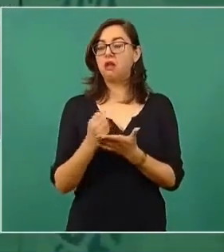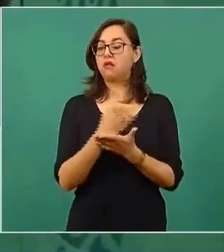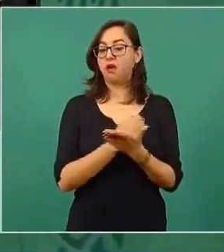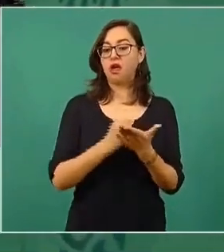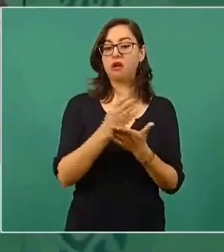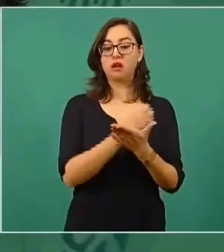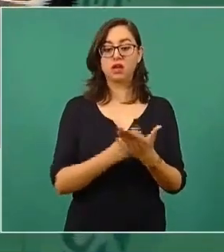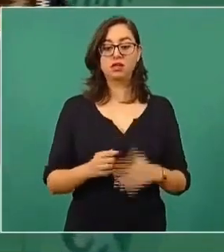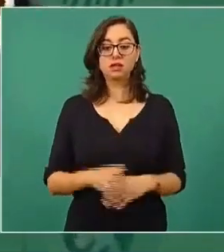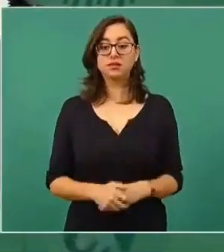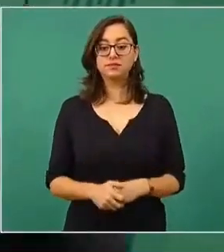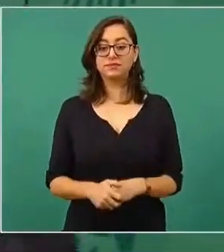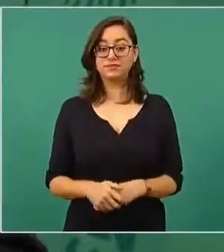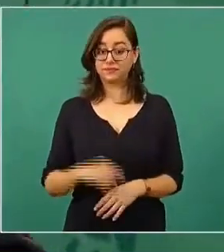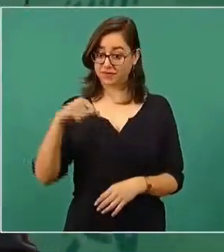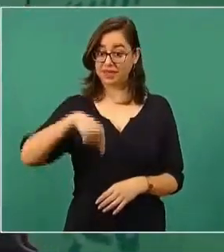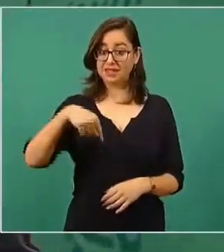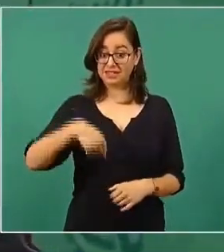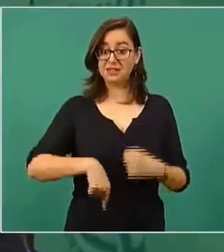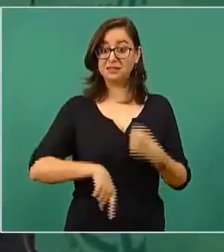Aquí lo padecimos nosotros.